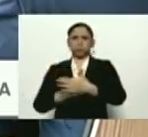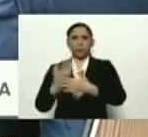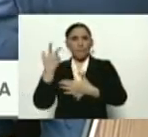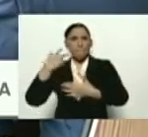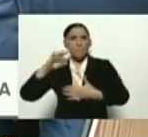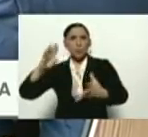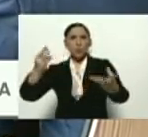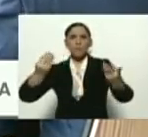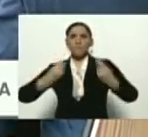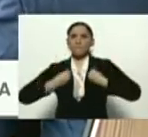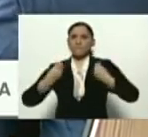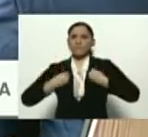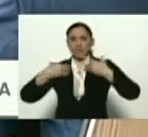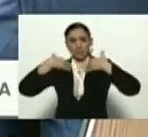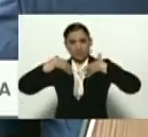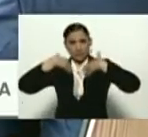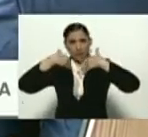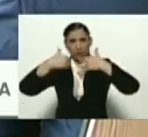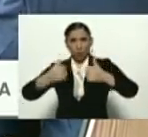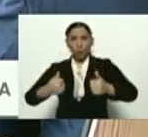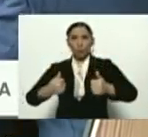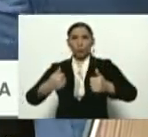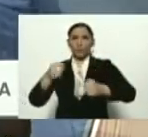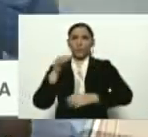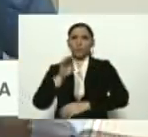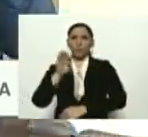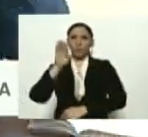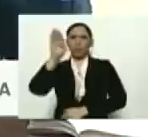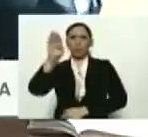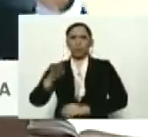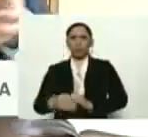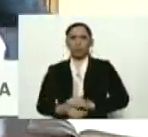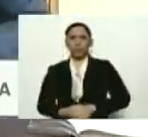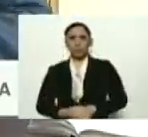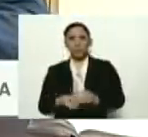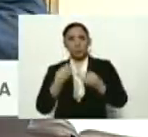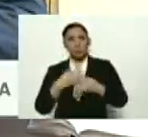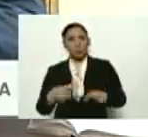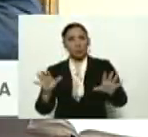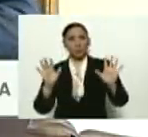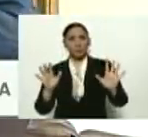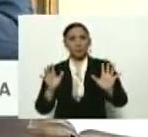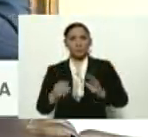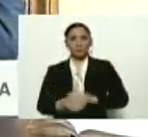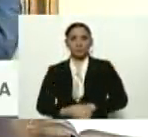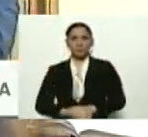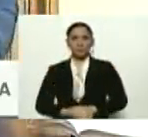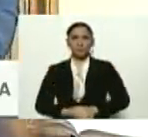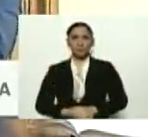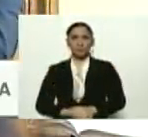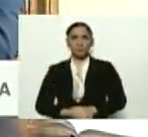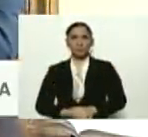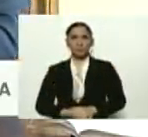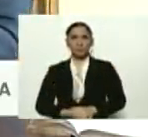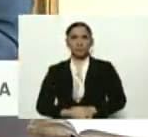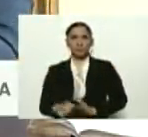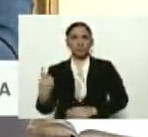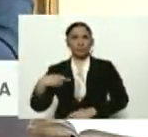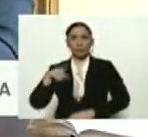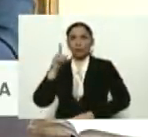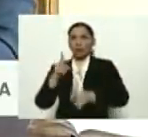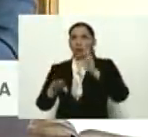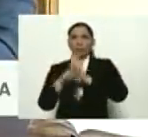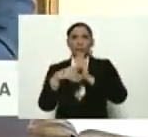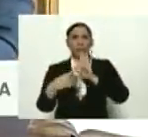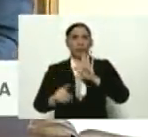vida, por la salud, por el futuro. Bueno, tenemos algunos derechos